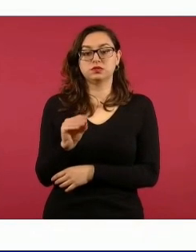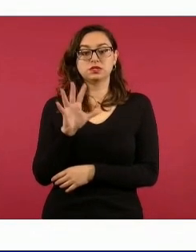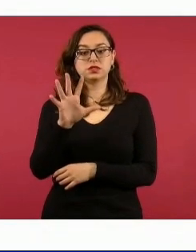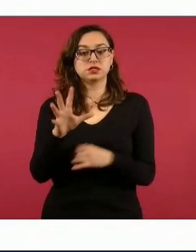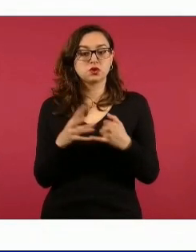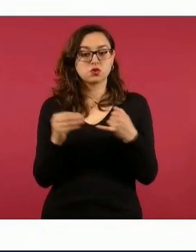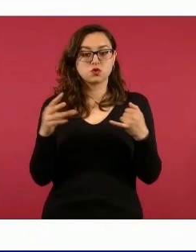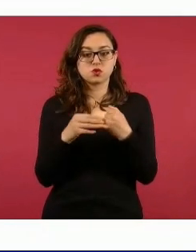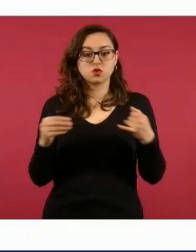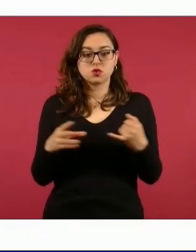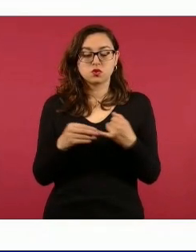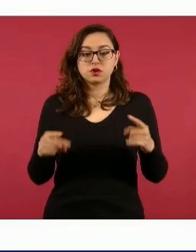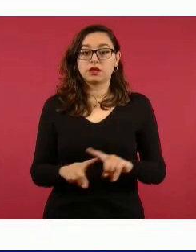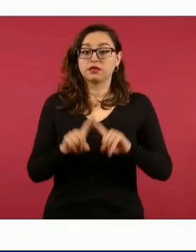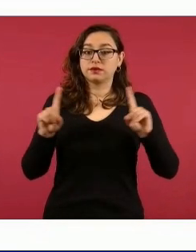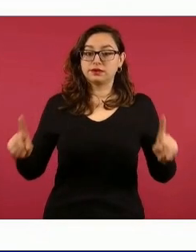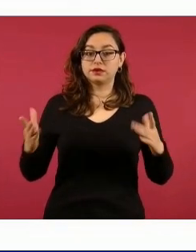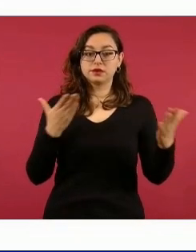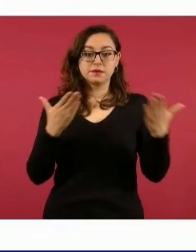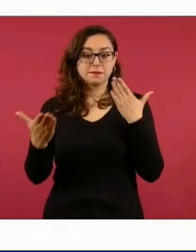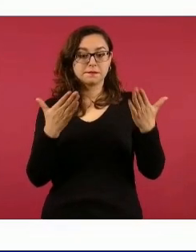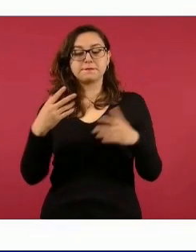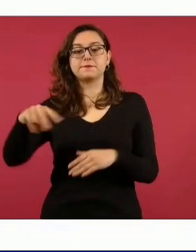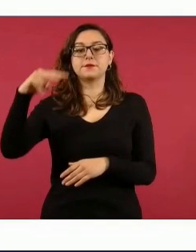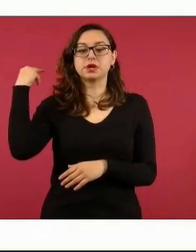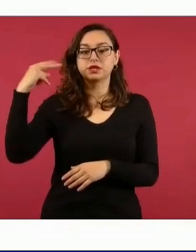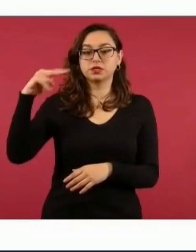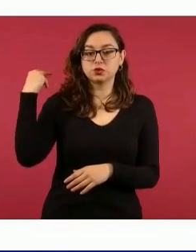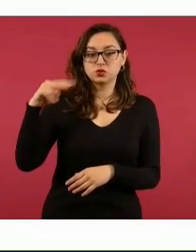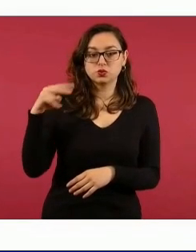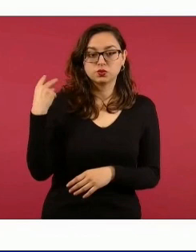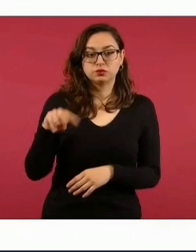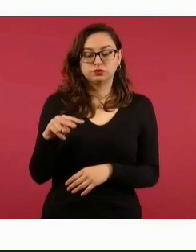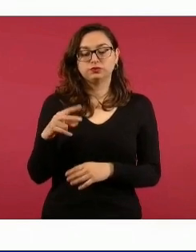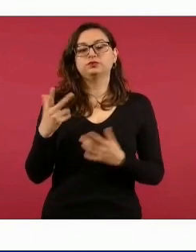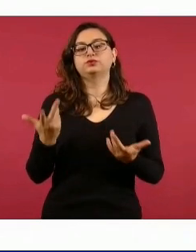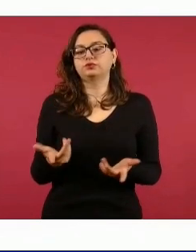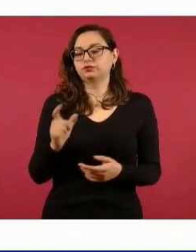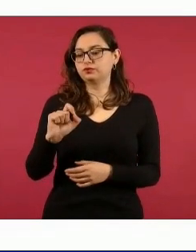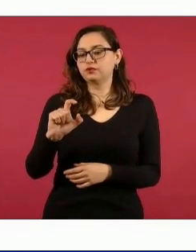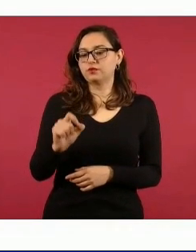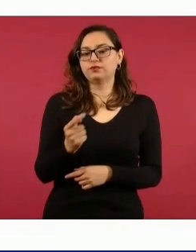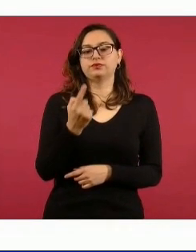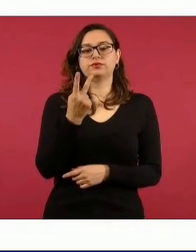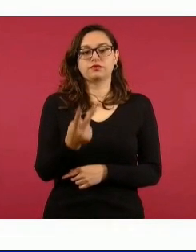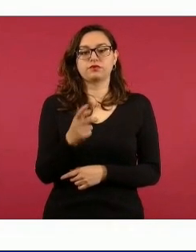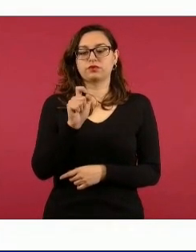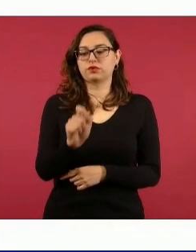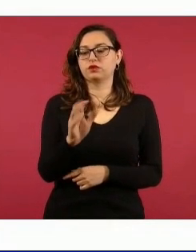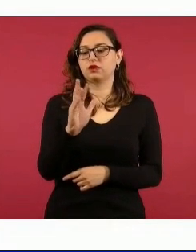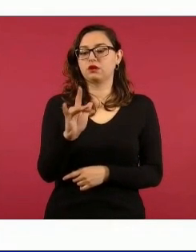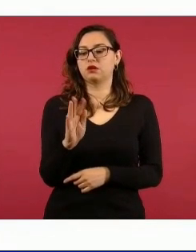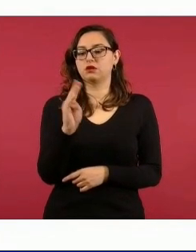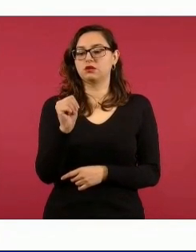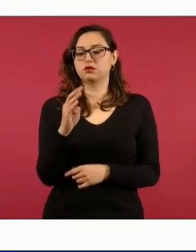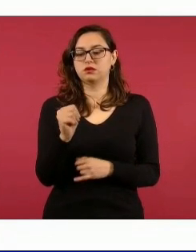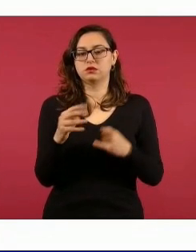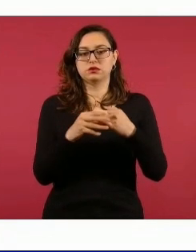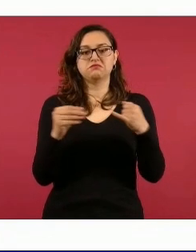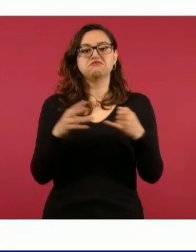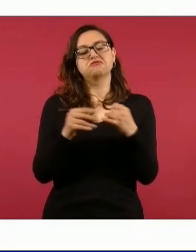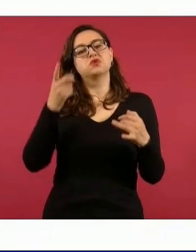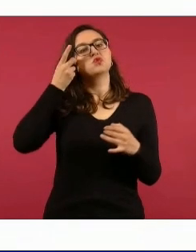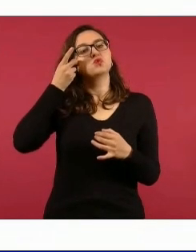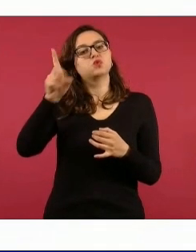centavos, mientras que franquicia Pemex en Veracruz, Veracruz, con un precio al público de 22 pesos con 59 centavos y un margen